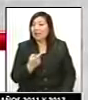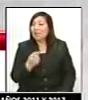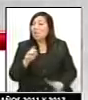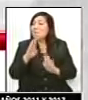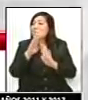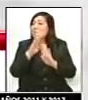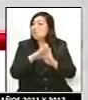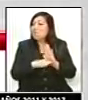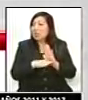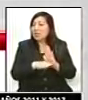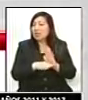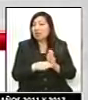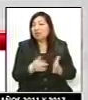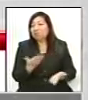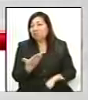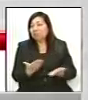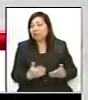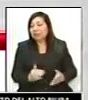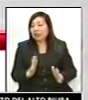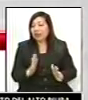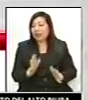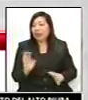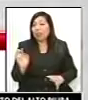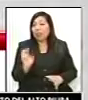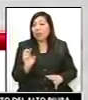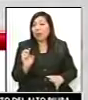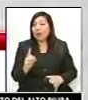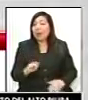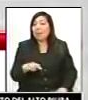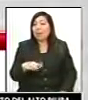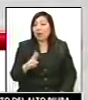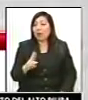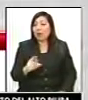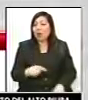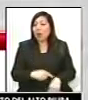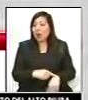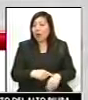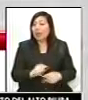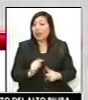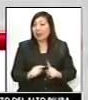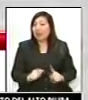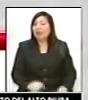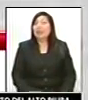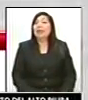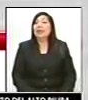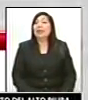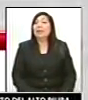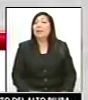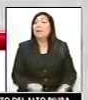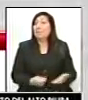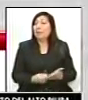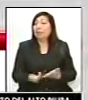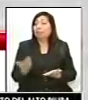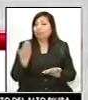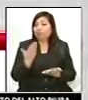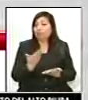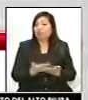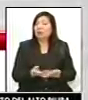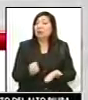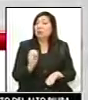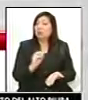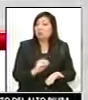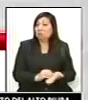inferior en aproximadamente $10 megawatt hora, Ello hizo que los precios adjudicados,